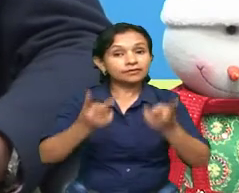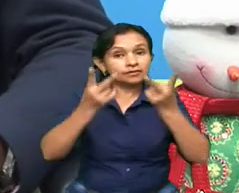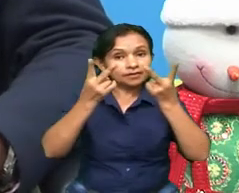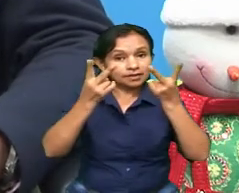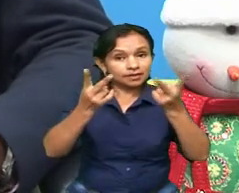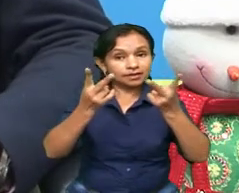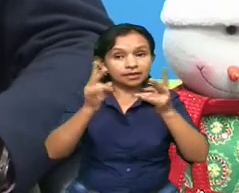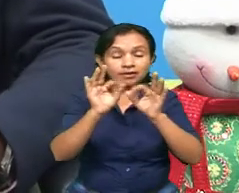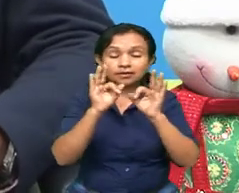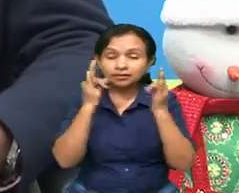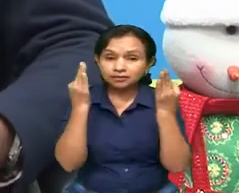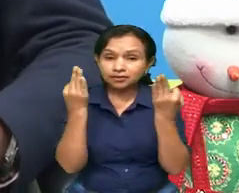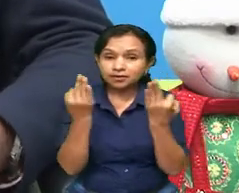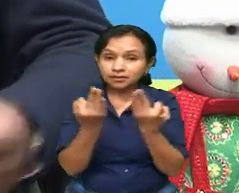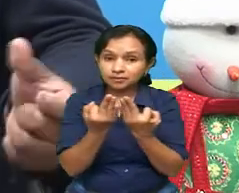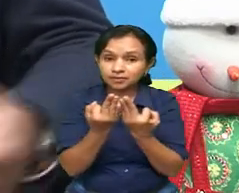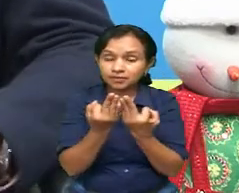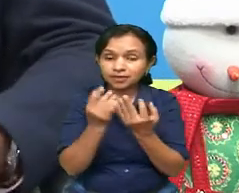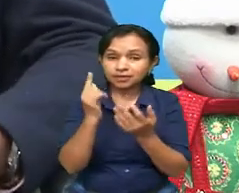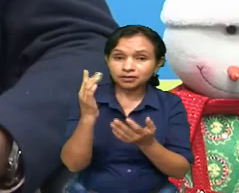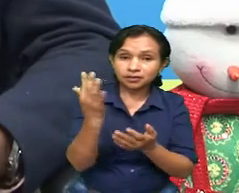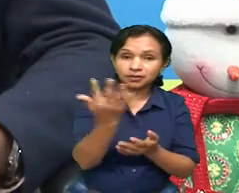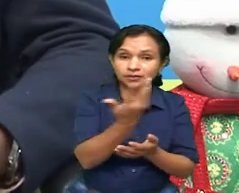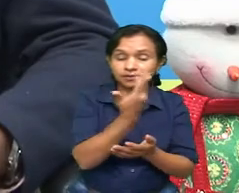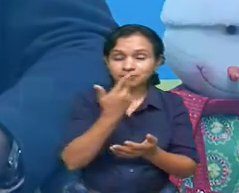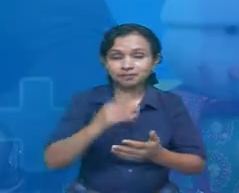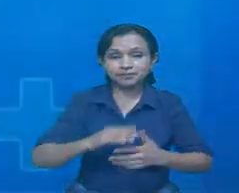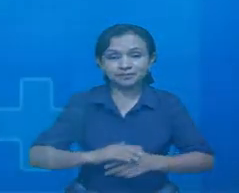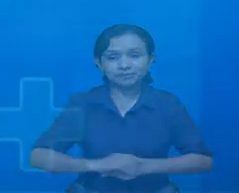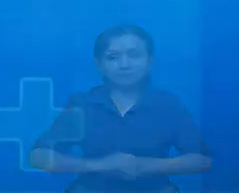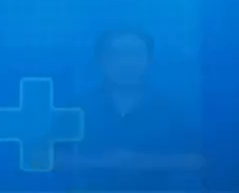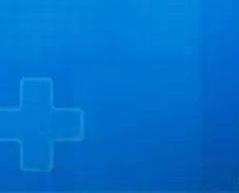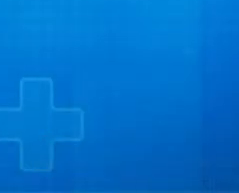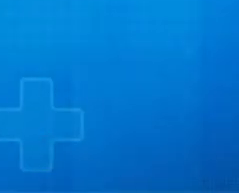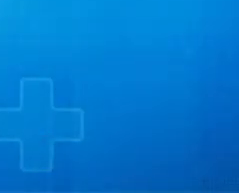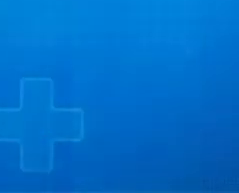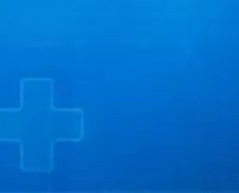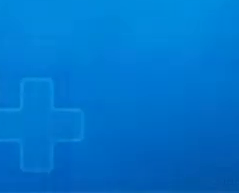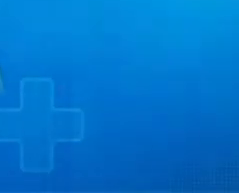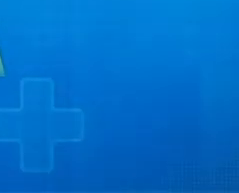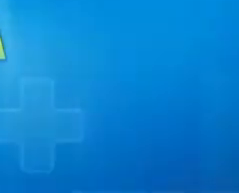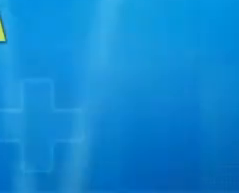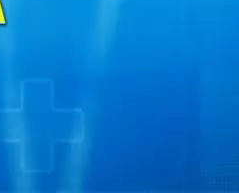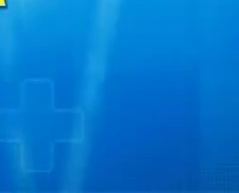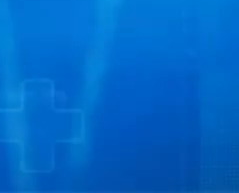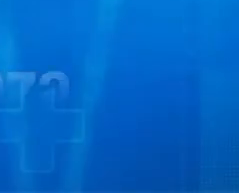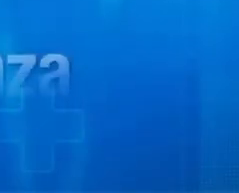en la familia y en todo. Estuvo con ustedes Miguel Carranza.